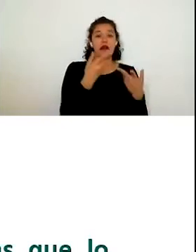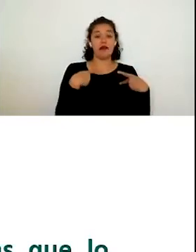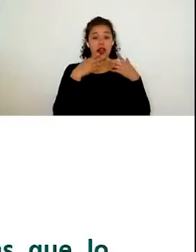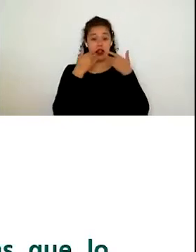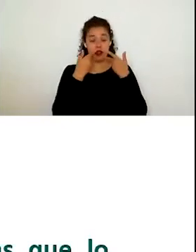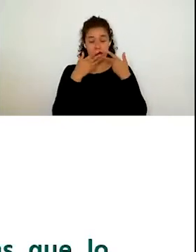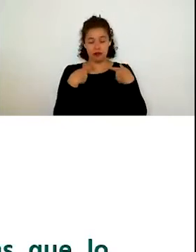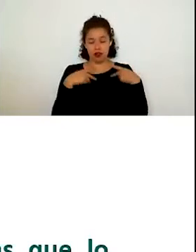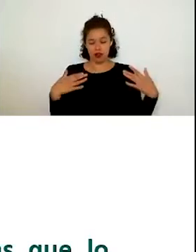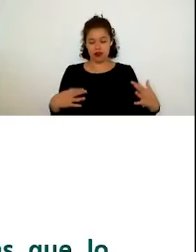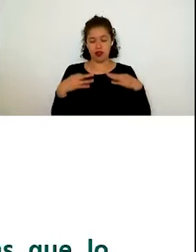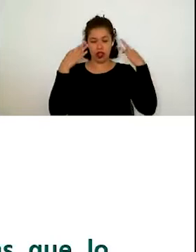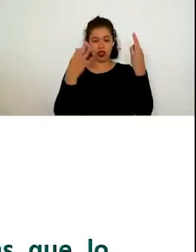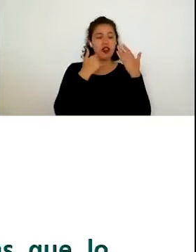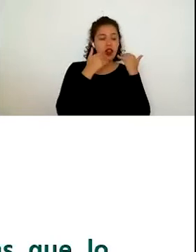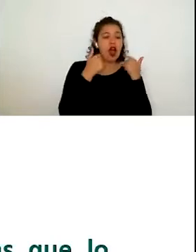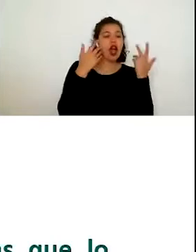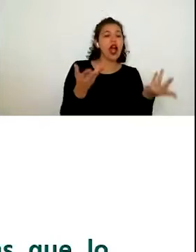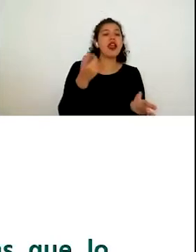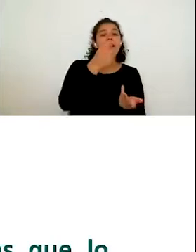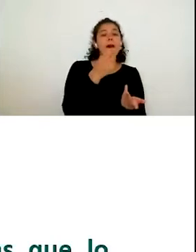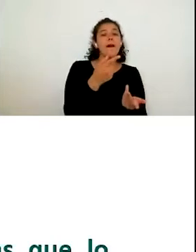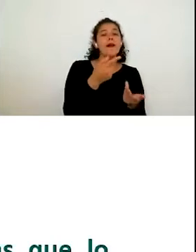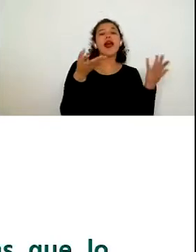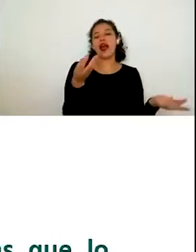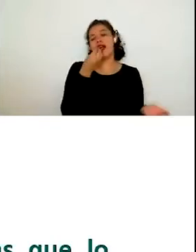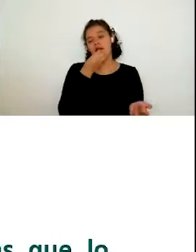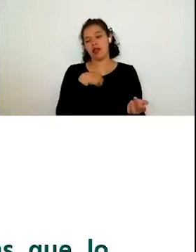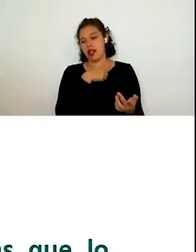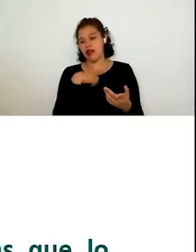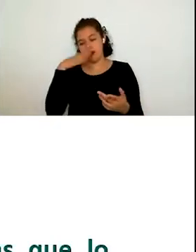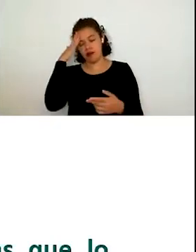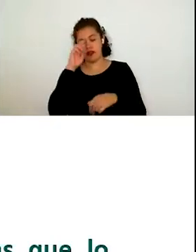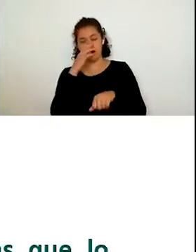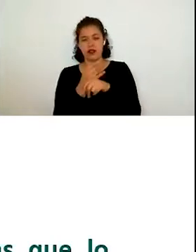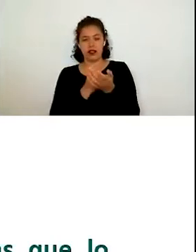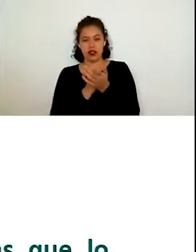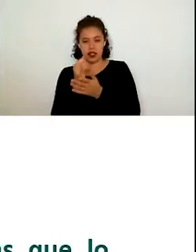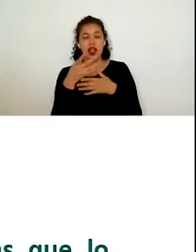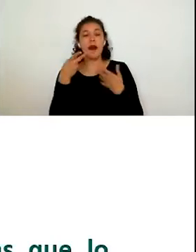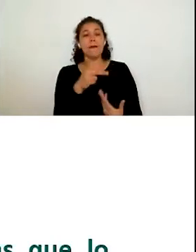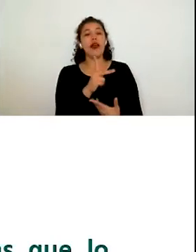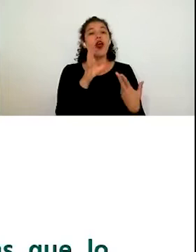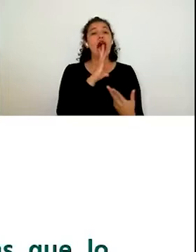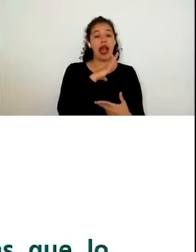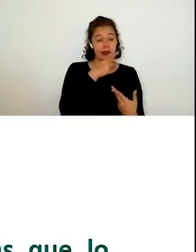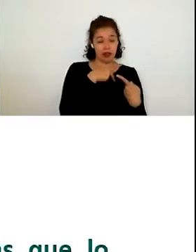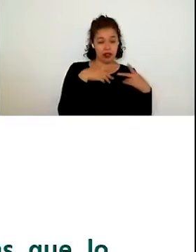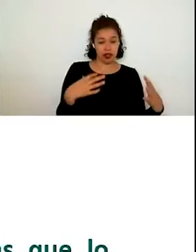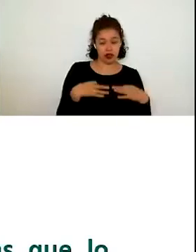regular son los que designan la denominación de estos cargos, pero es